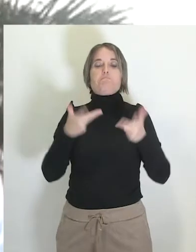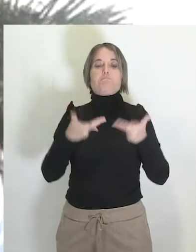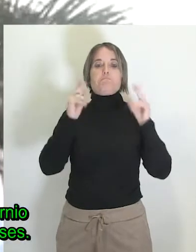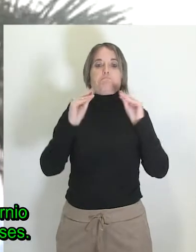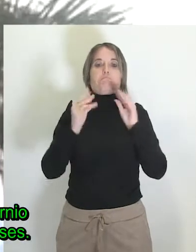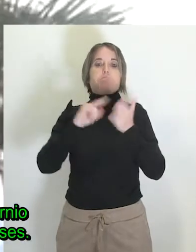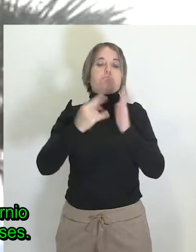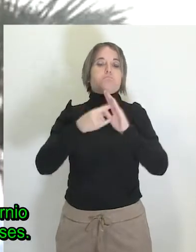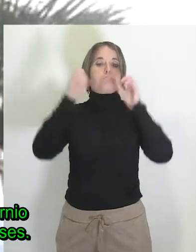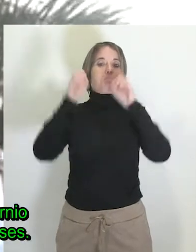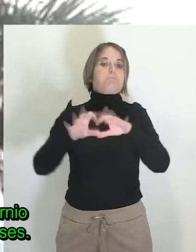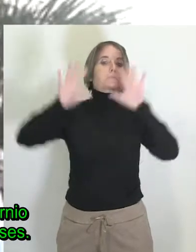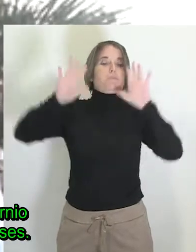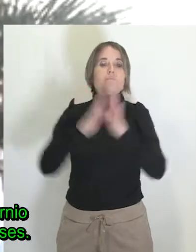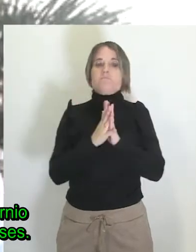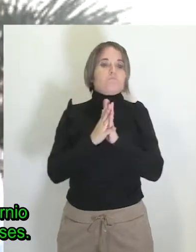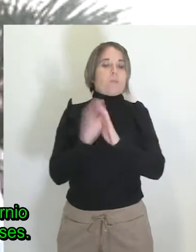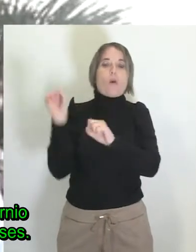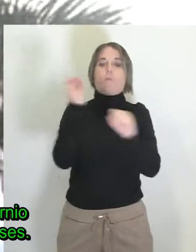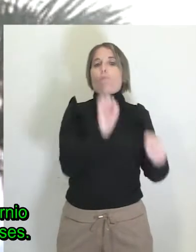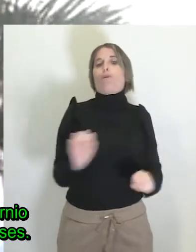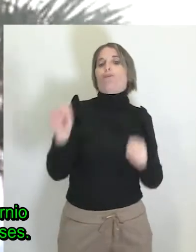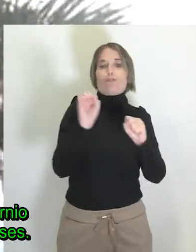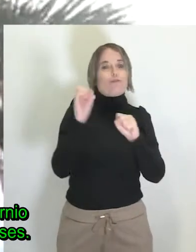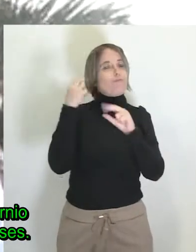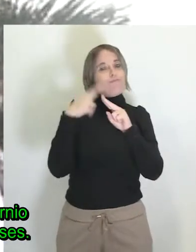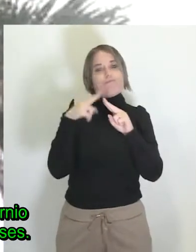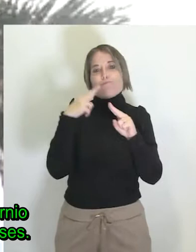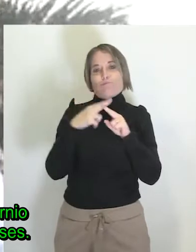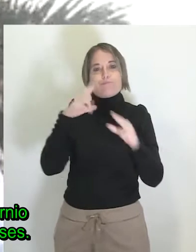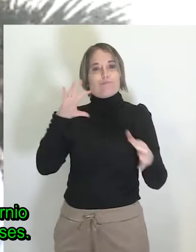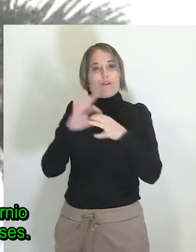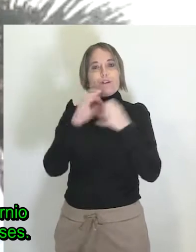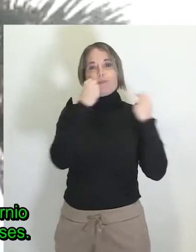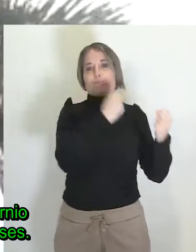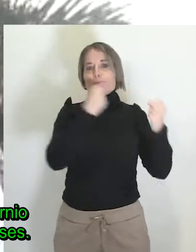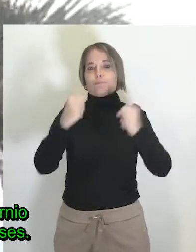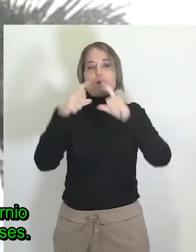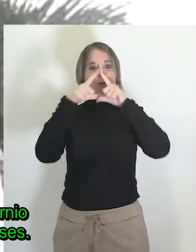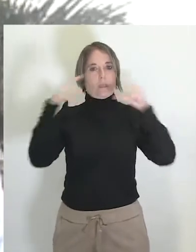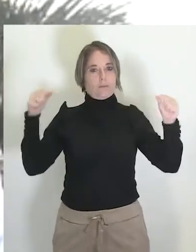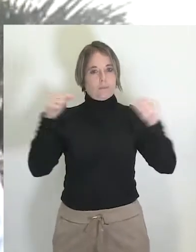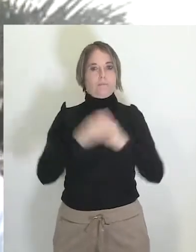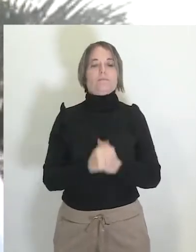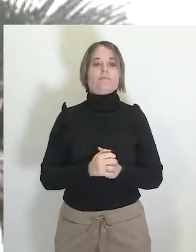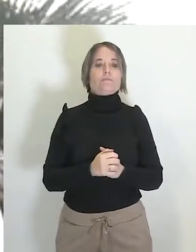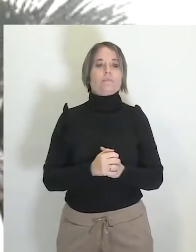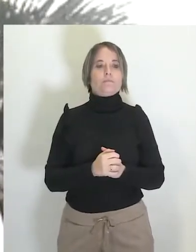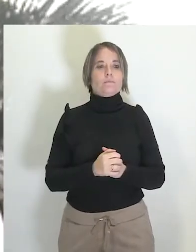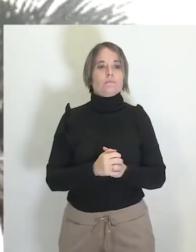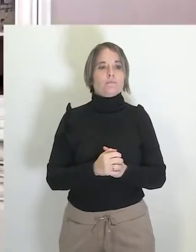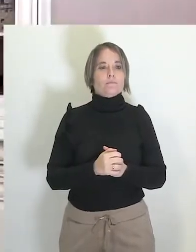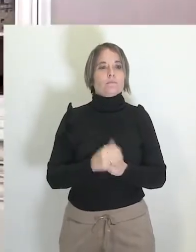impunidad con total protección y contubernio de las autoridades nicaragüenses.